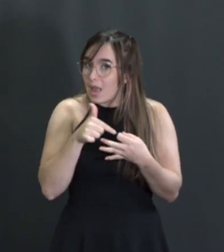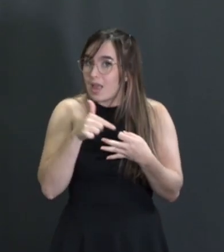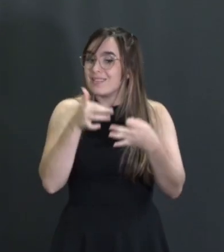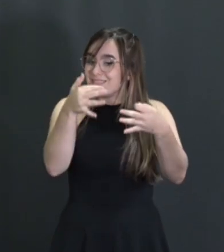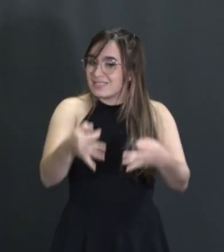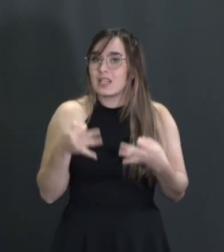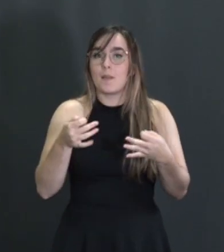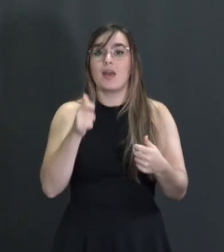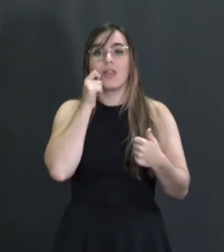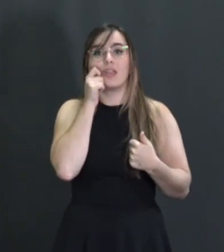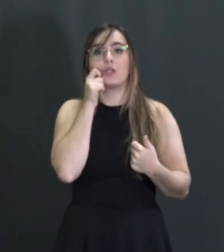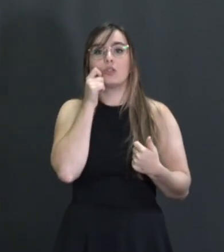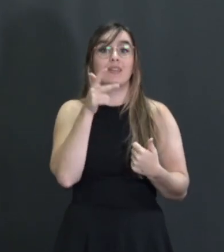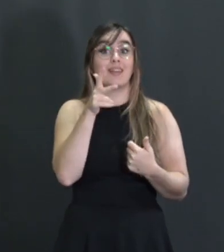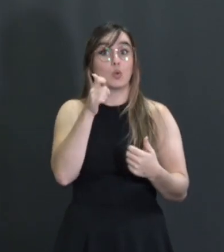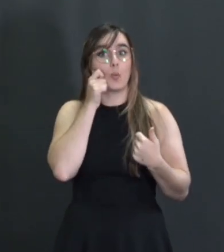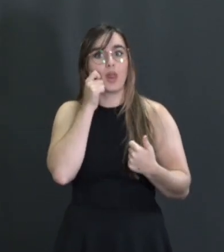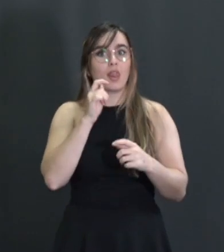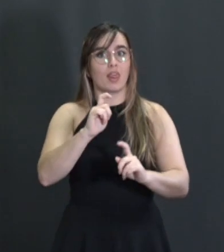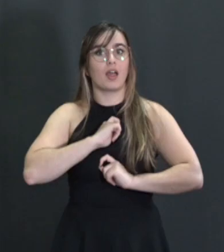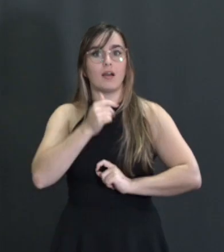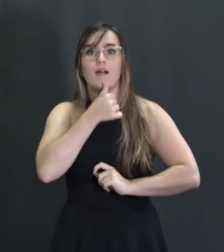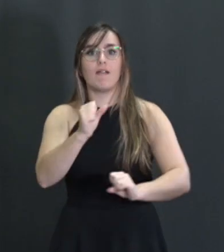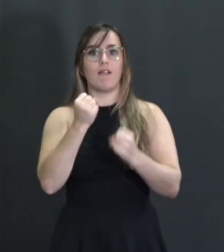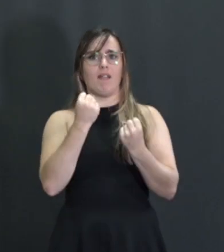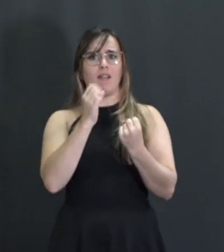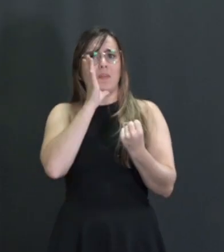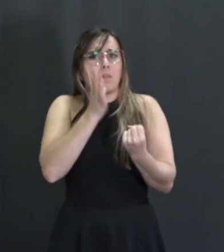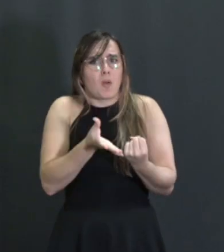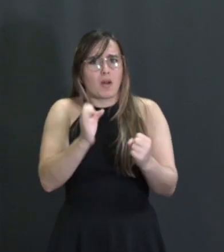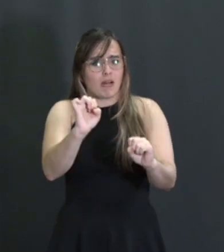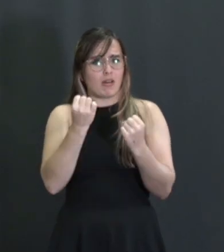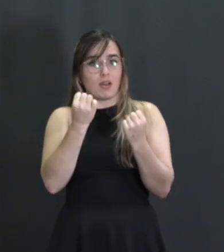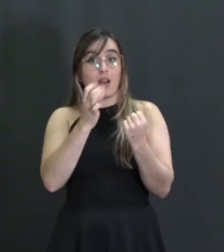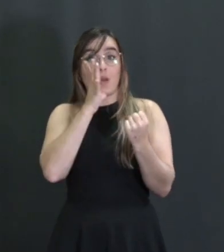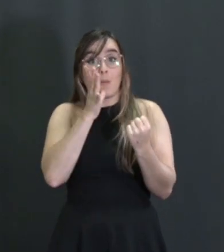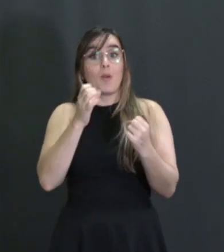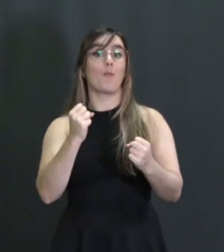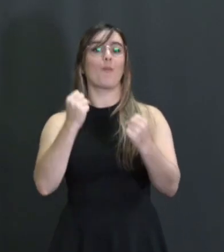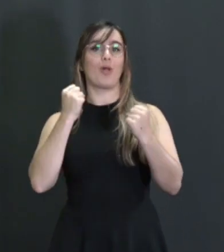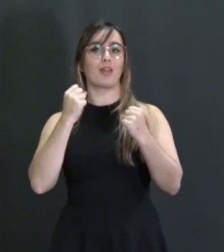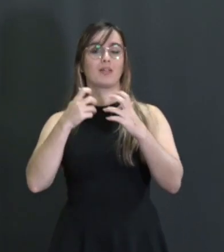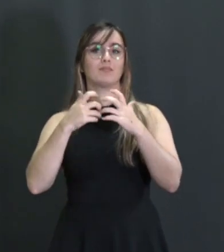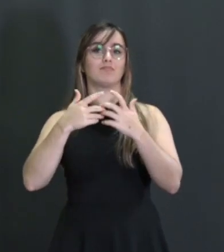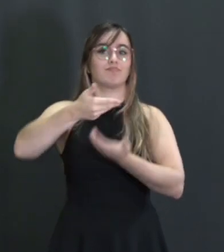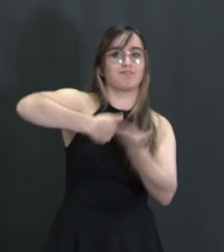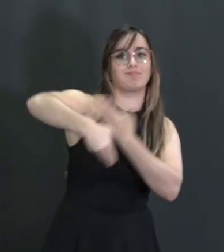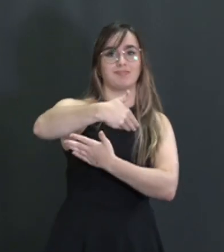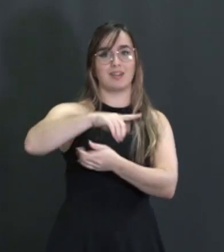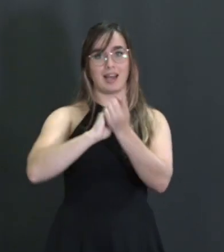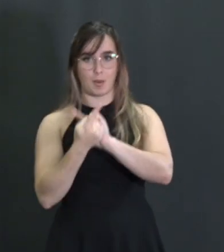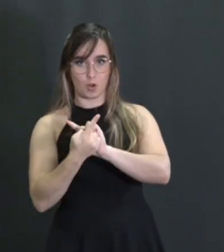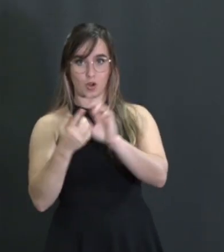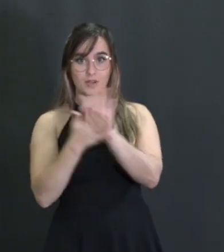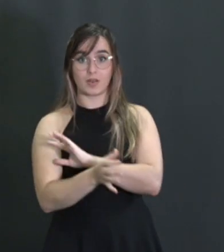provocan resistencias. ¿Y por qué provocan resistencias? Porque cambian el eje de poder. Totalmente. Y devuelven el poder a la